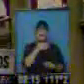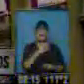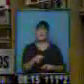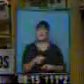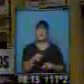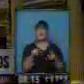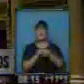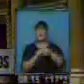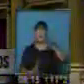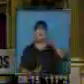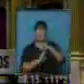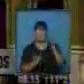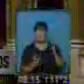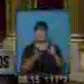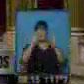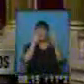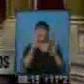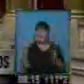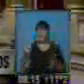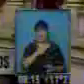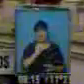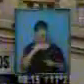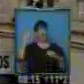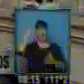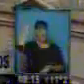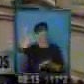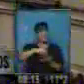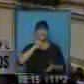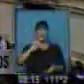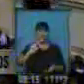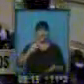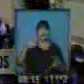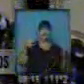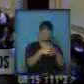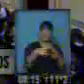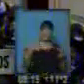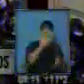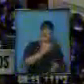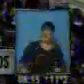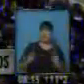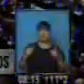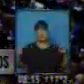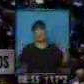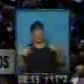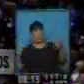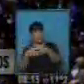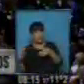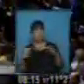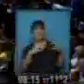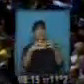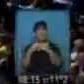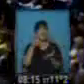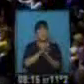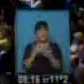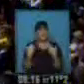algún liderazgo de temas en la campaña presidencial, sino que el Congreso, tanto gobierno como oposición, está dispuesto a dar el debate para producir una buena